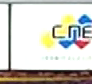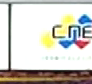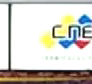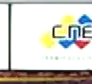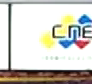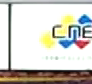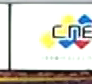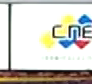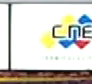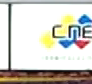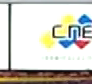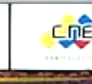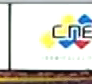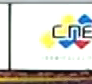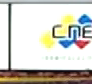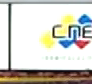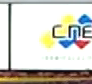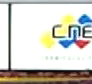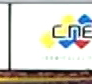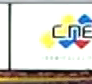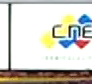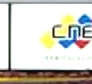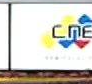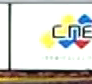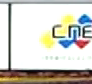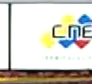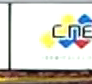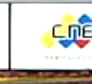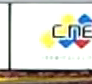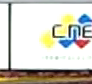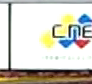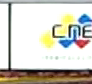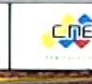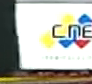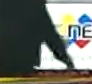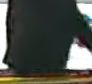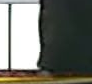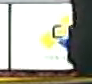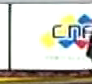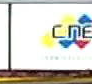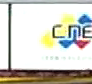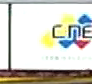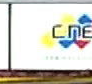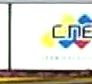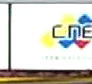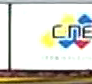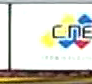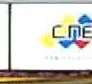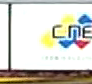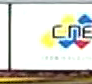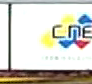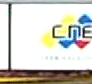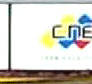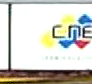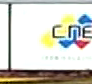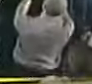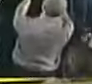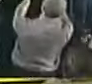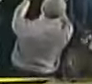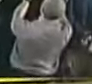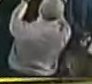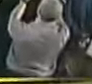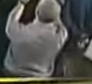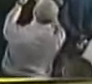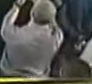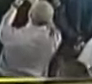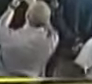saluda a Rosalba Gil y también podemos ver cómo saluda a este también representante del Consejo Nacional Electoral, a